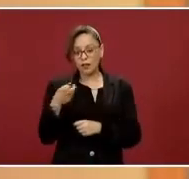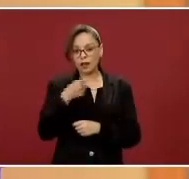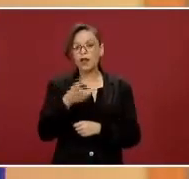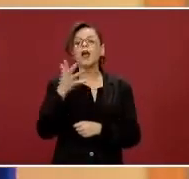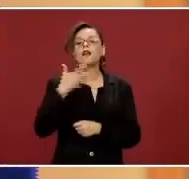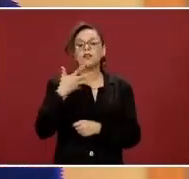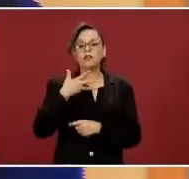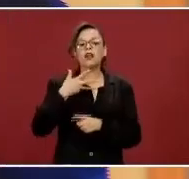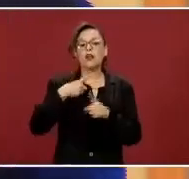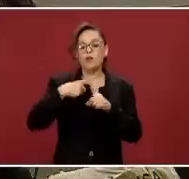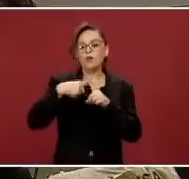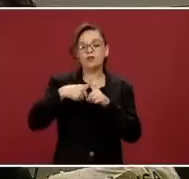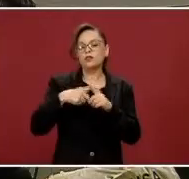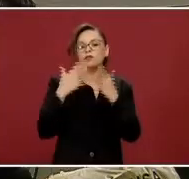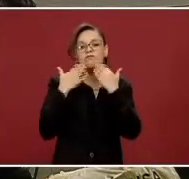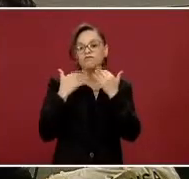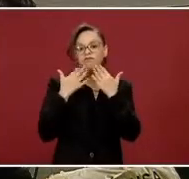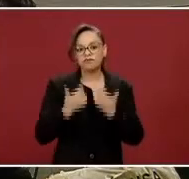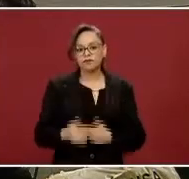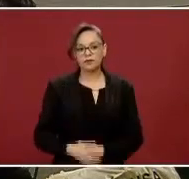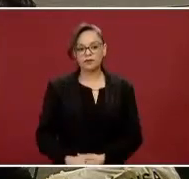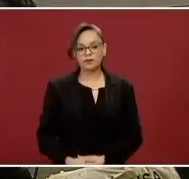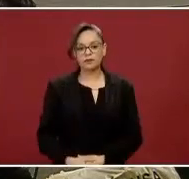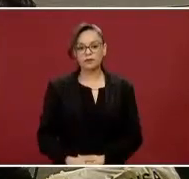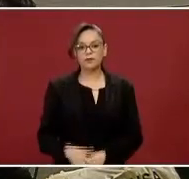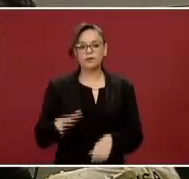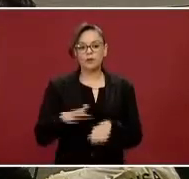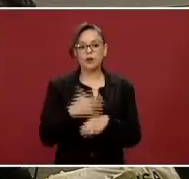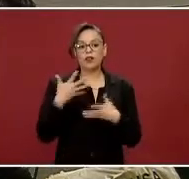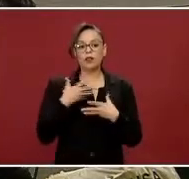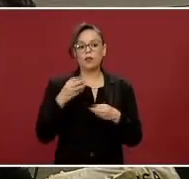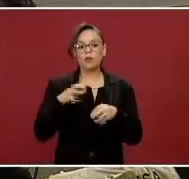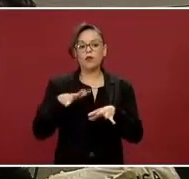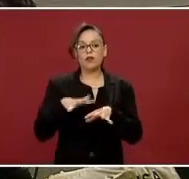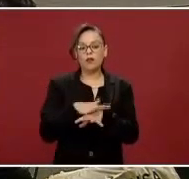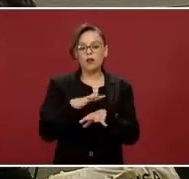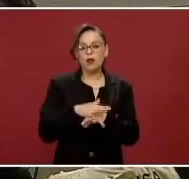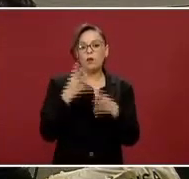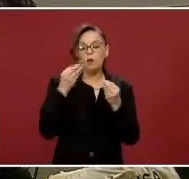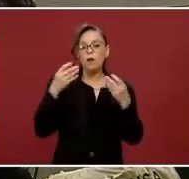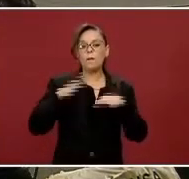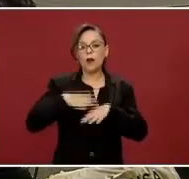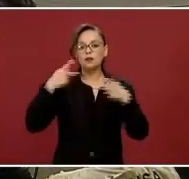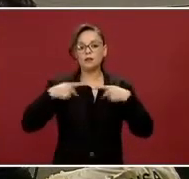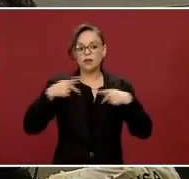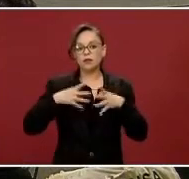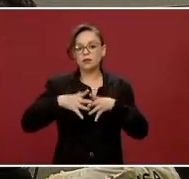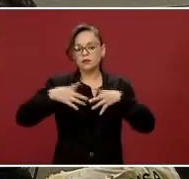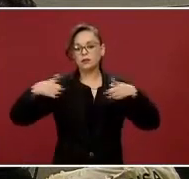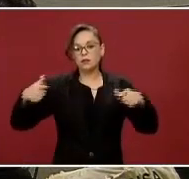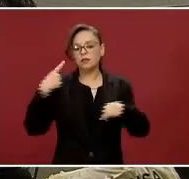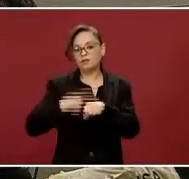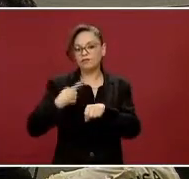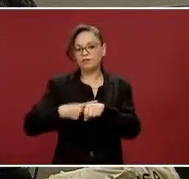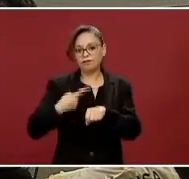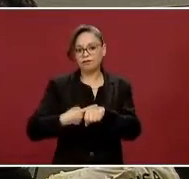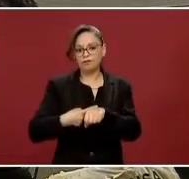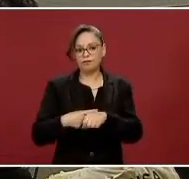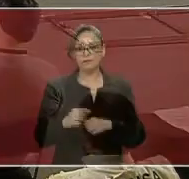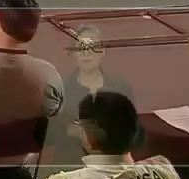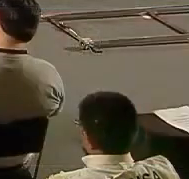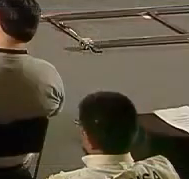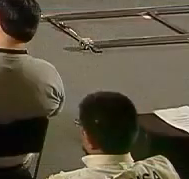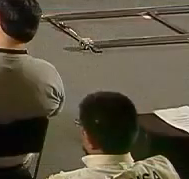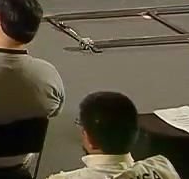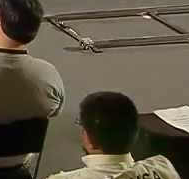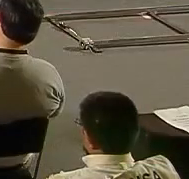efecto positivo sobre el cambio en el número de casos. El momento de oportunidad es verdaderamente corto